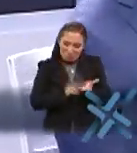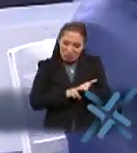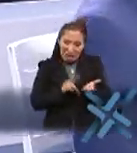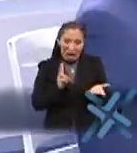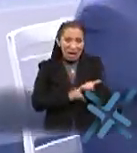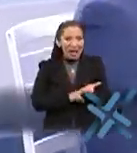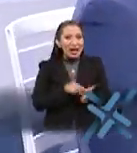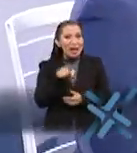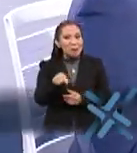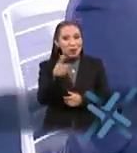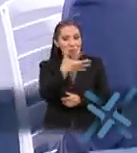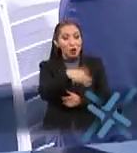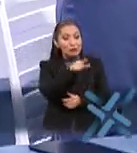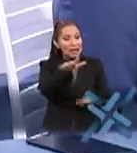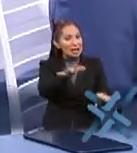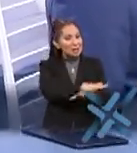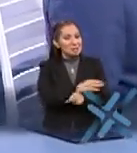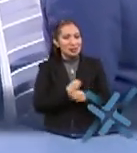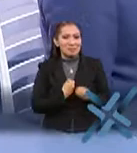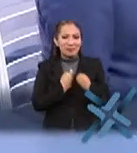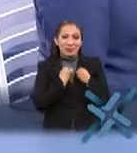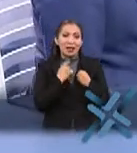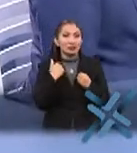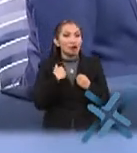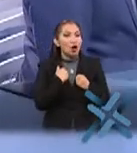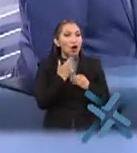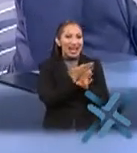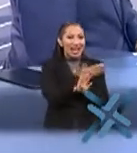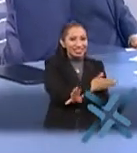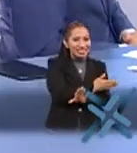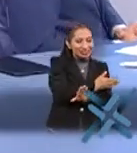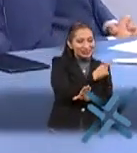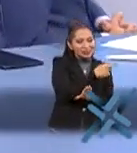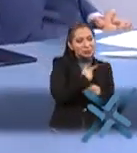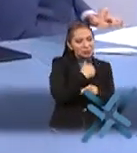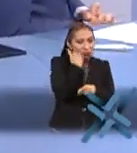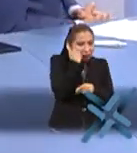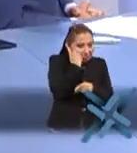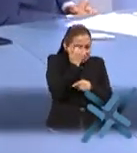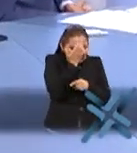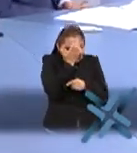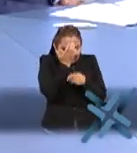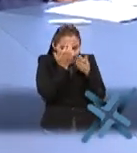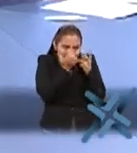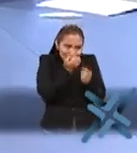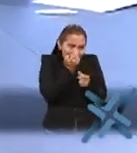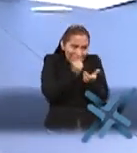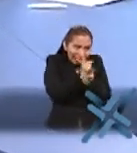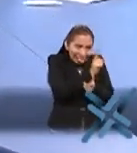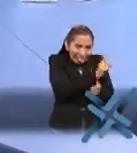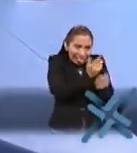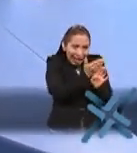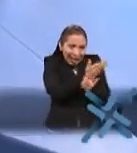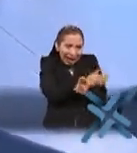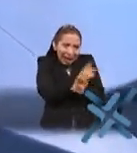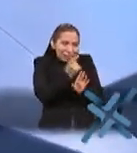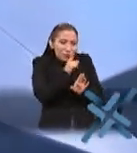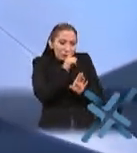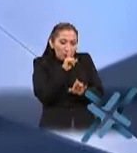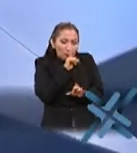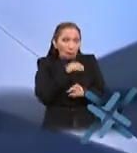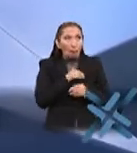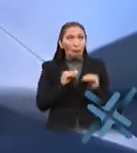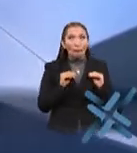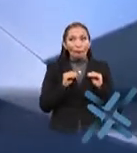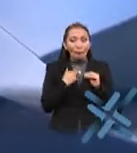busquen, porque realmente te cambia la vida. Yo, de ser una persona tímida en las escuelas anteriores, que casi no